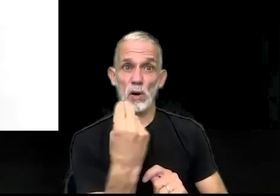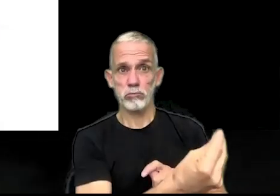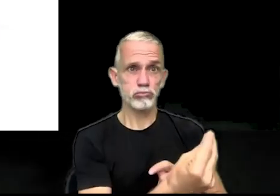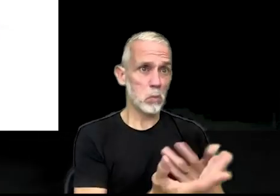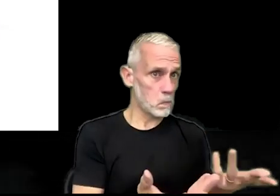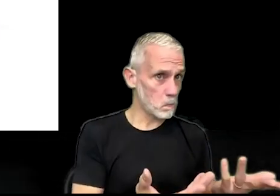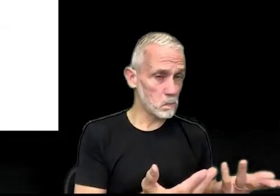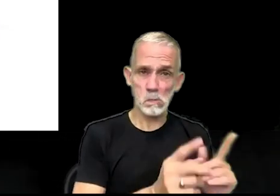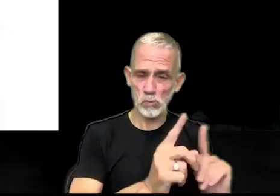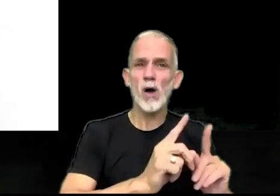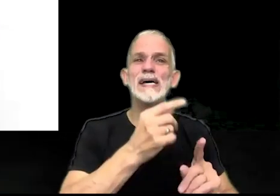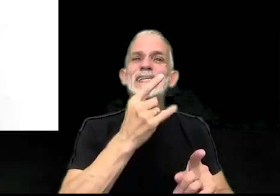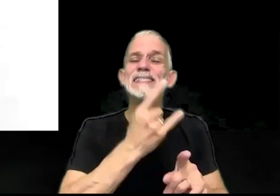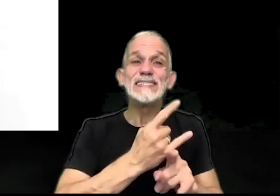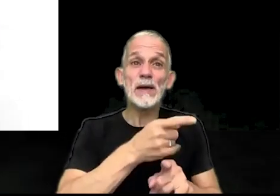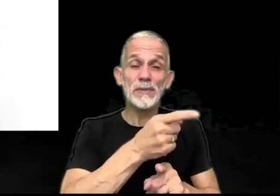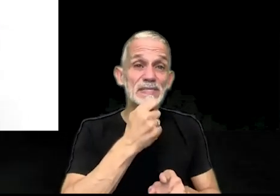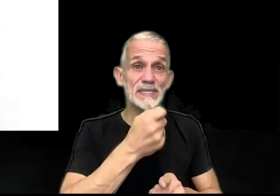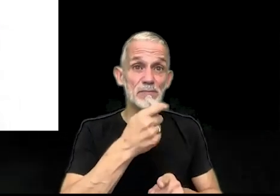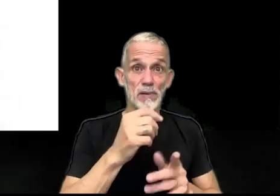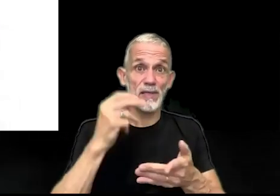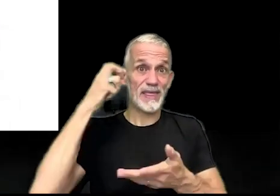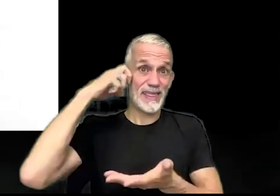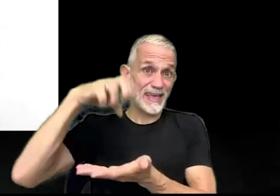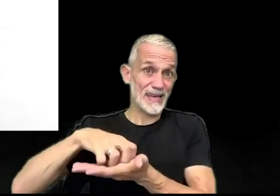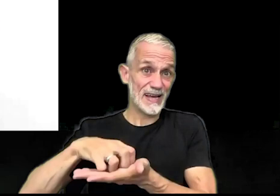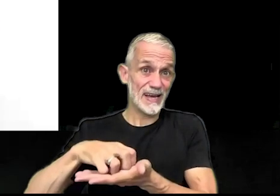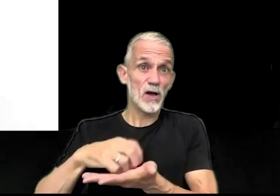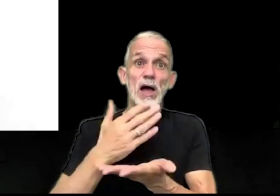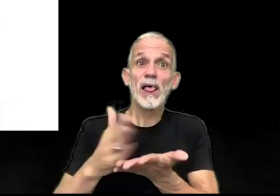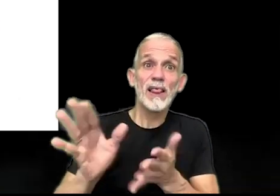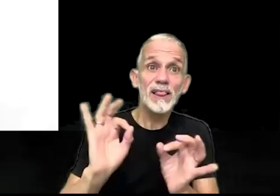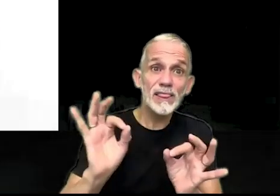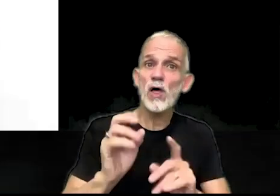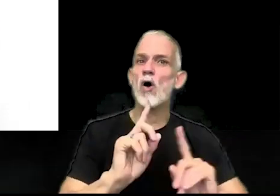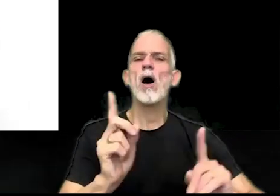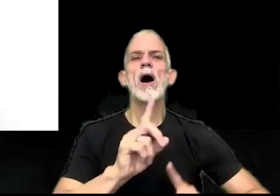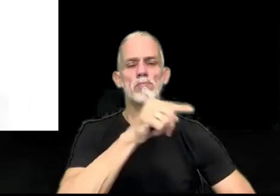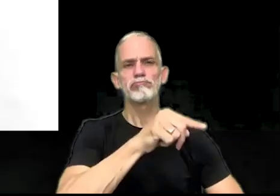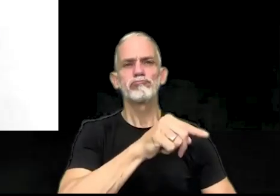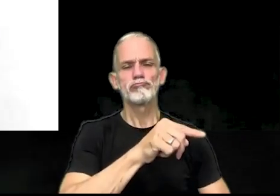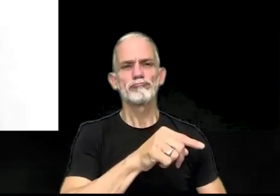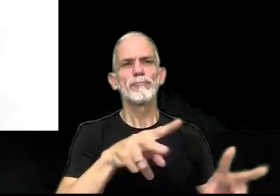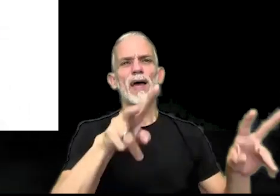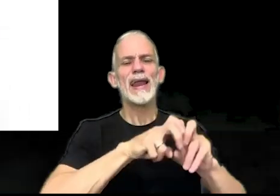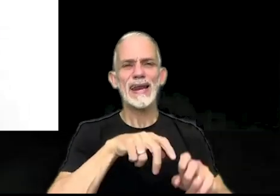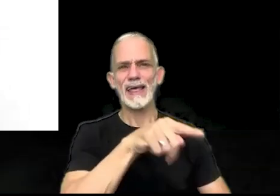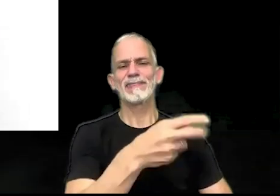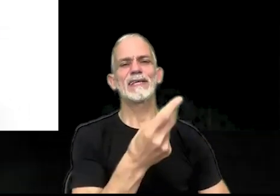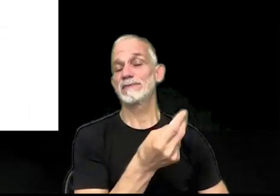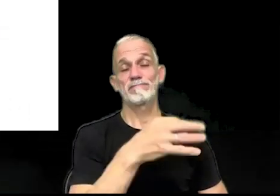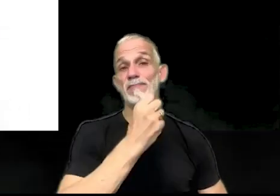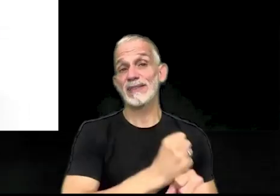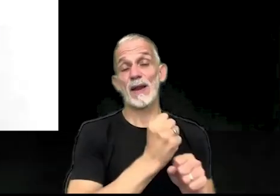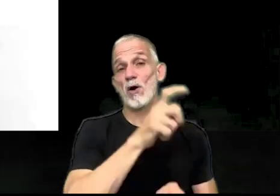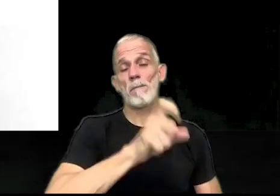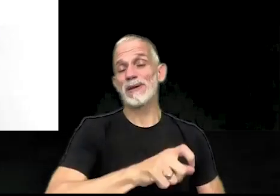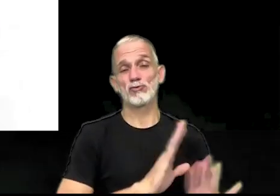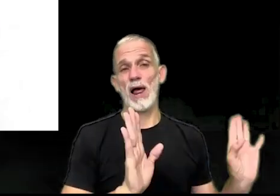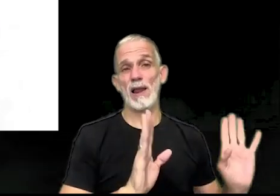tercero, siempre que el legislador no lo haya excluido, obtiene rentas del trabajo